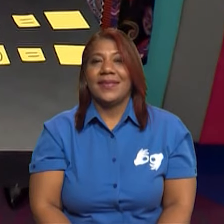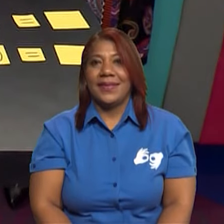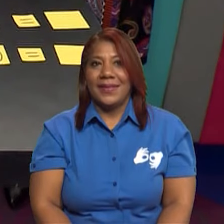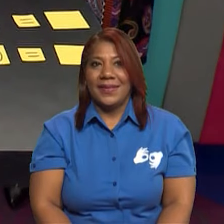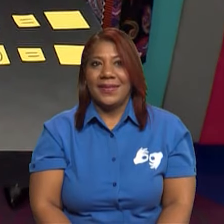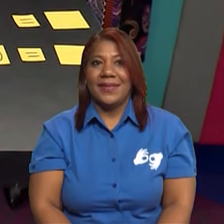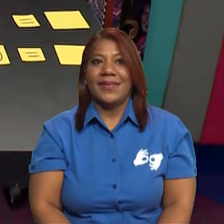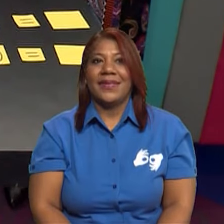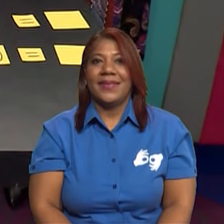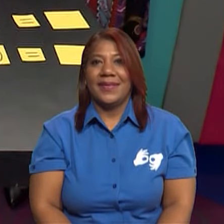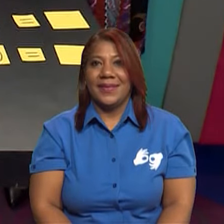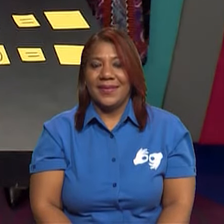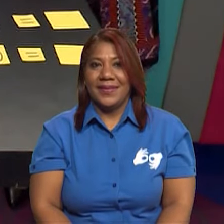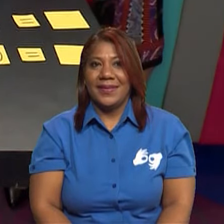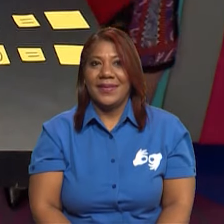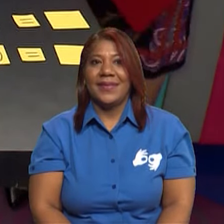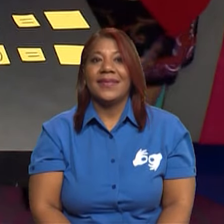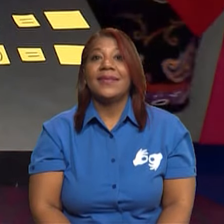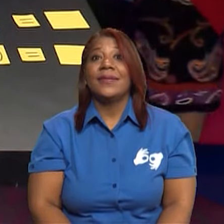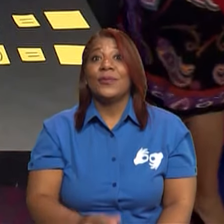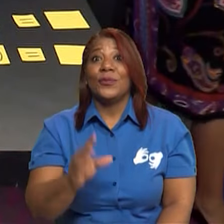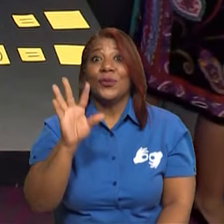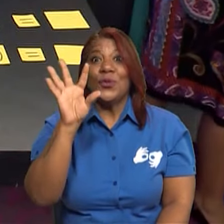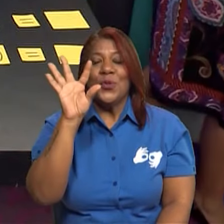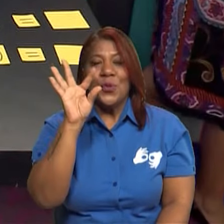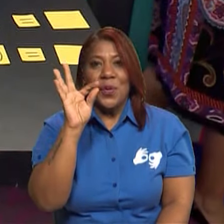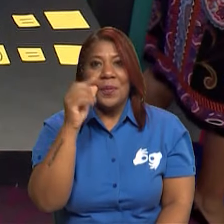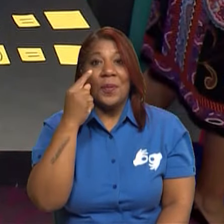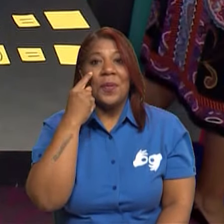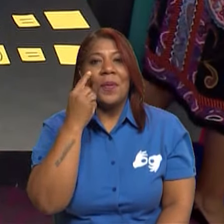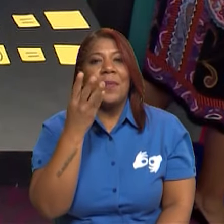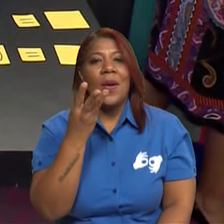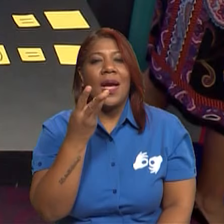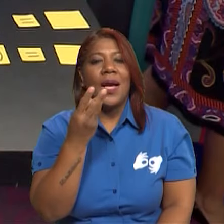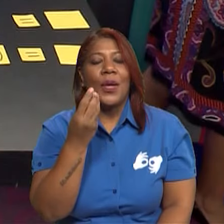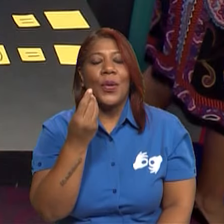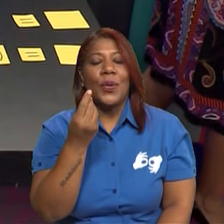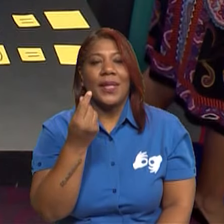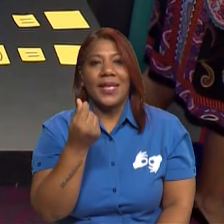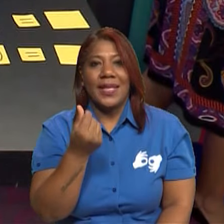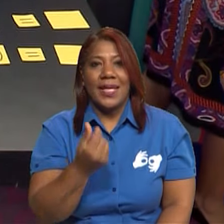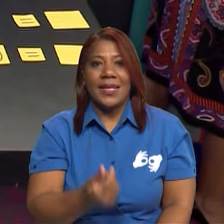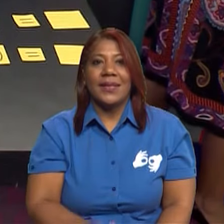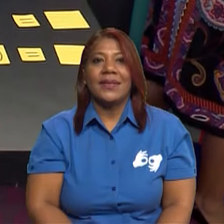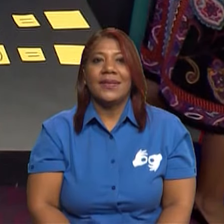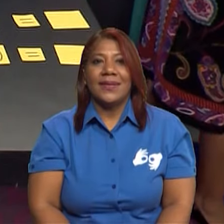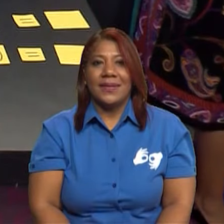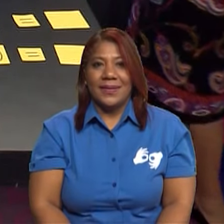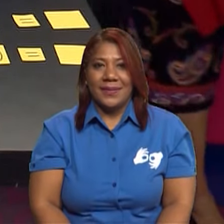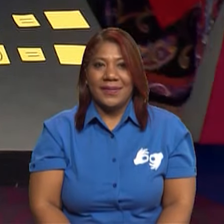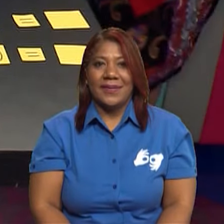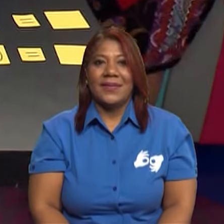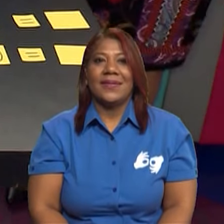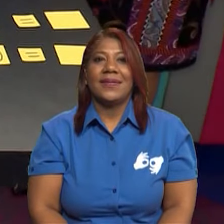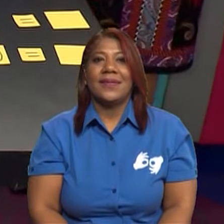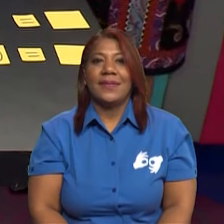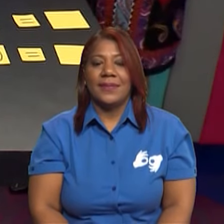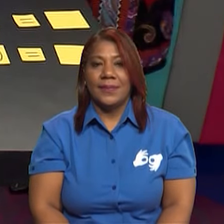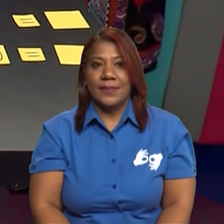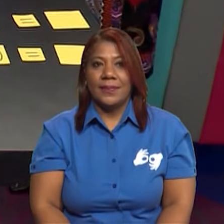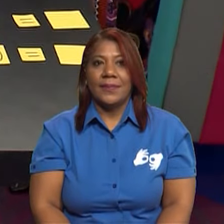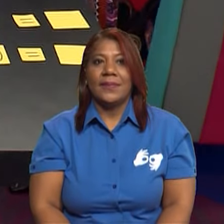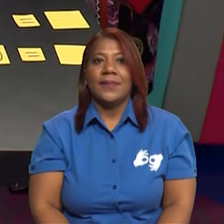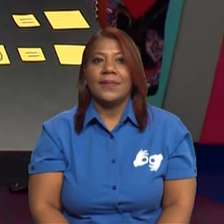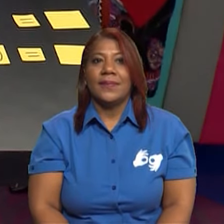a 9, pero vamos a verificarlo con las tapitas. ¿Qué les parece, maestra Carmen? Sí, lo podemos verificar. Vamos a verificarlo,